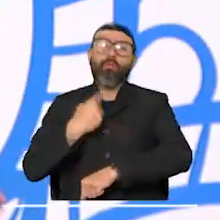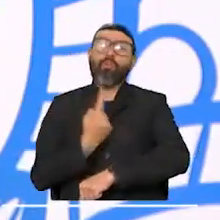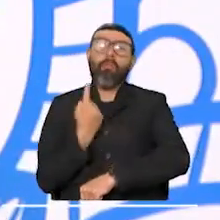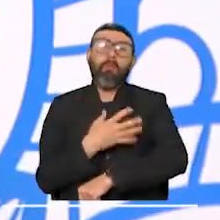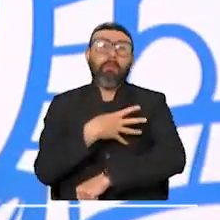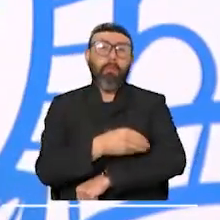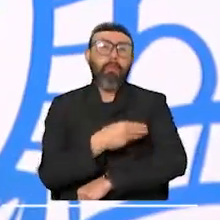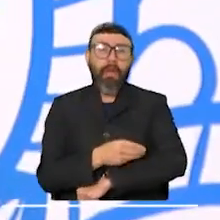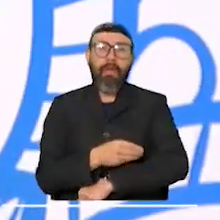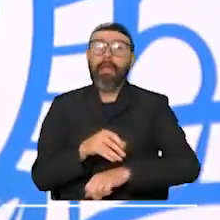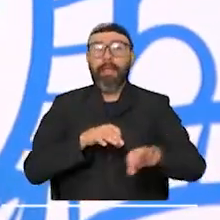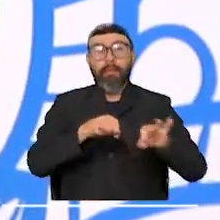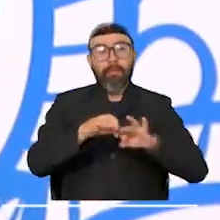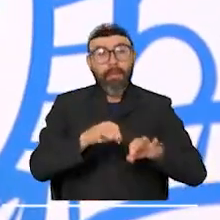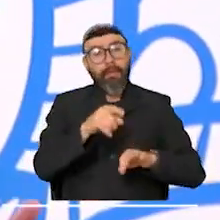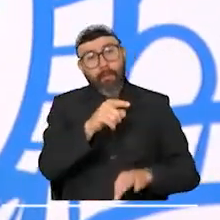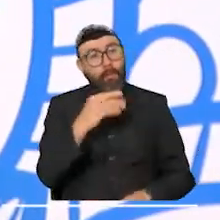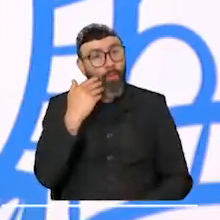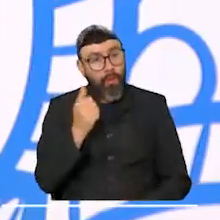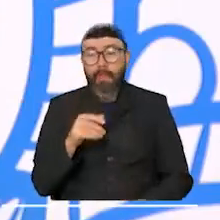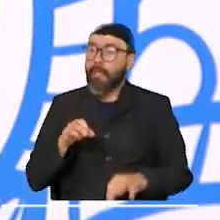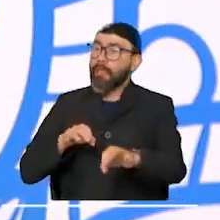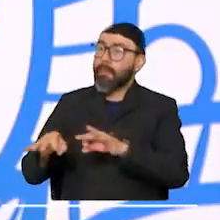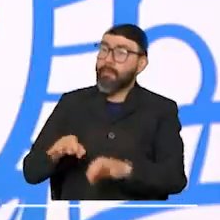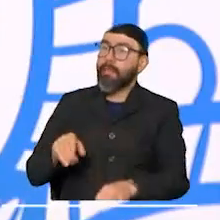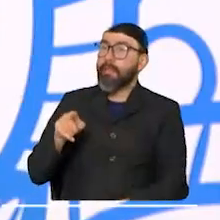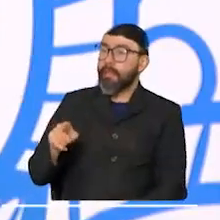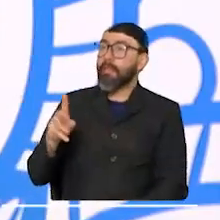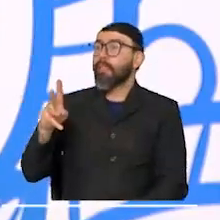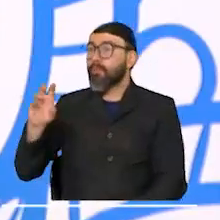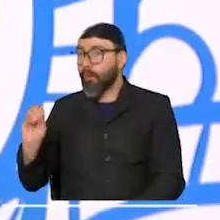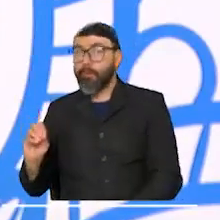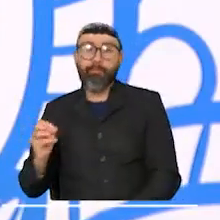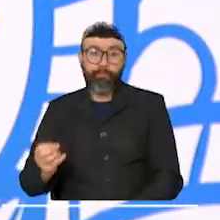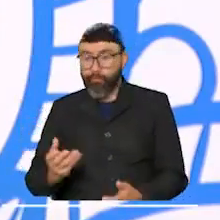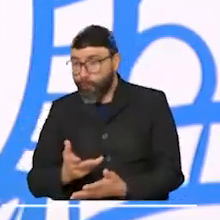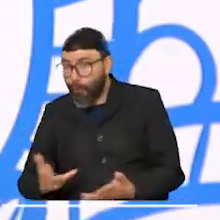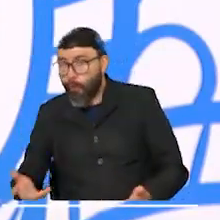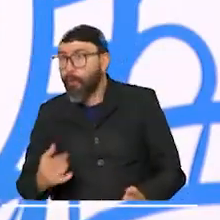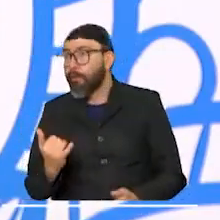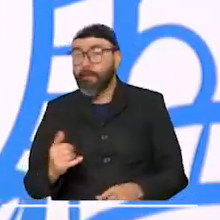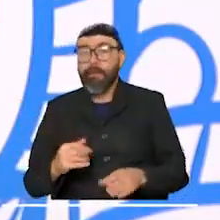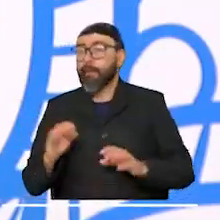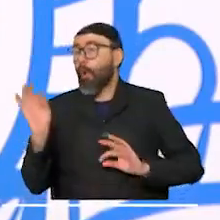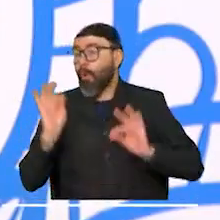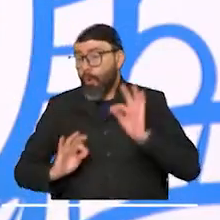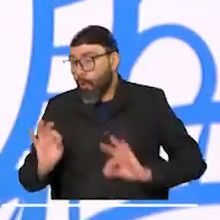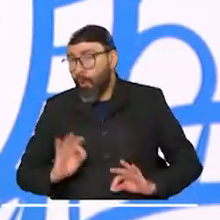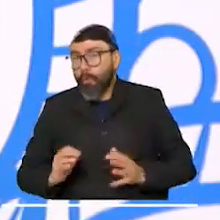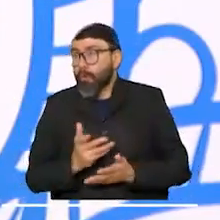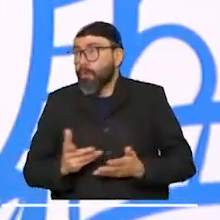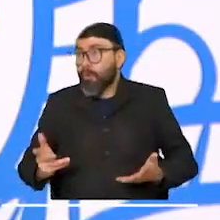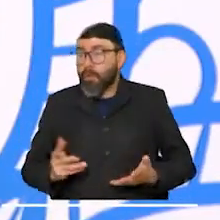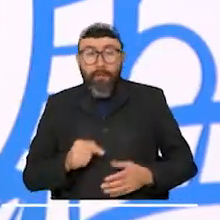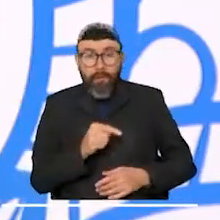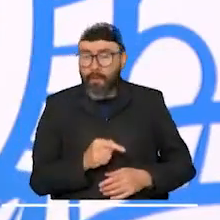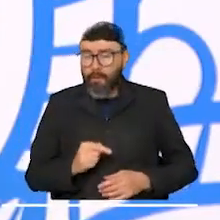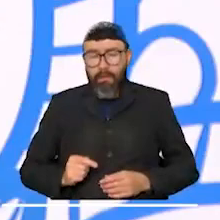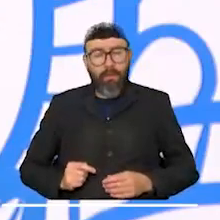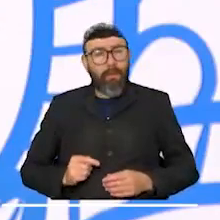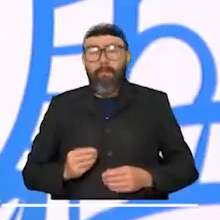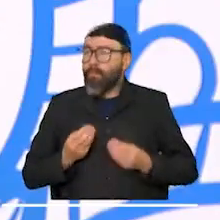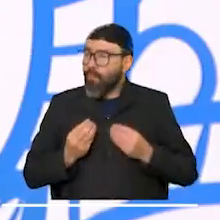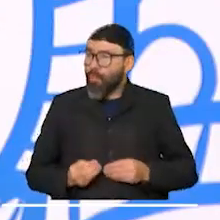explicarle a esa mujer y a su esposo que esa vagina en ese momento por cosas y cambios hormonales no va a estar produciendo el número de